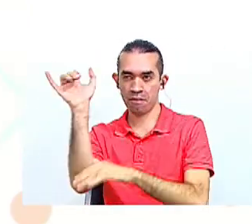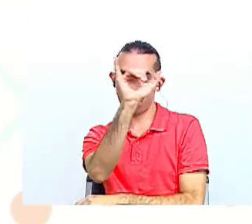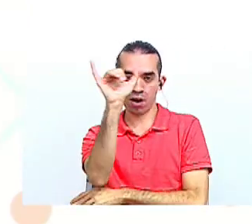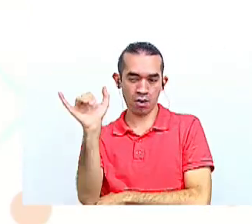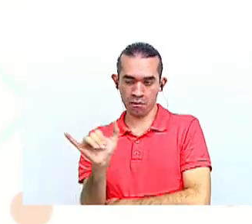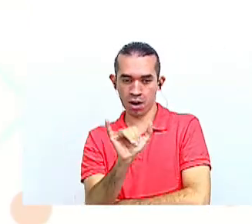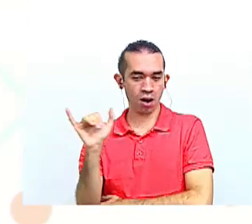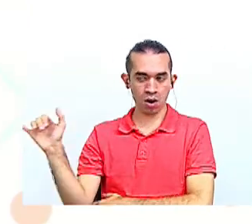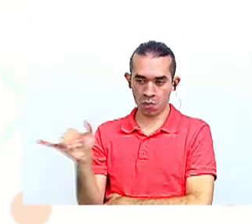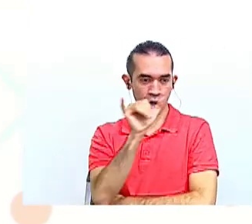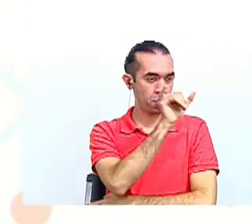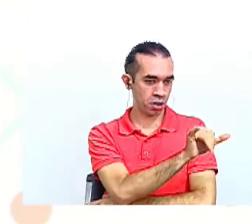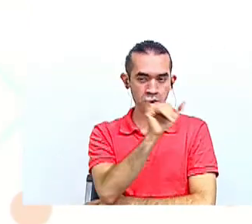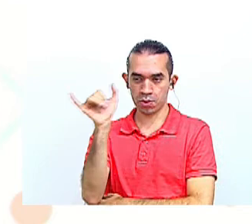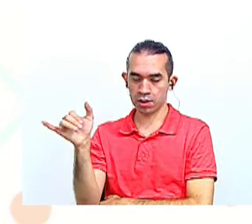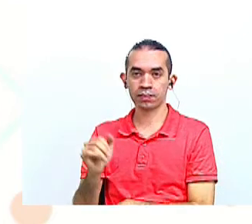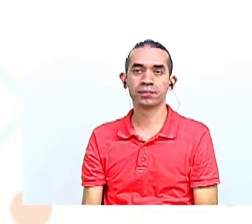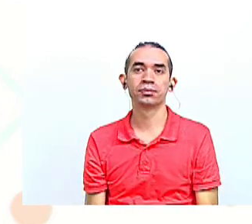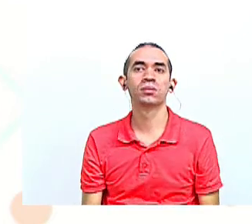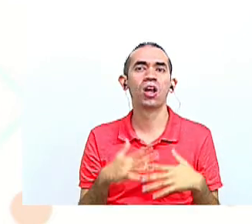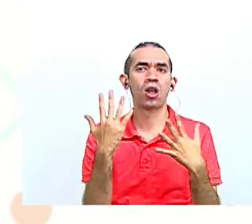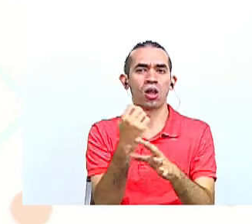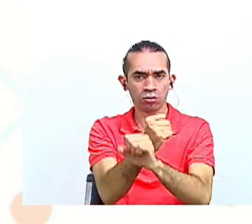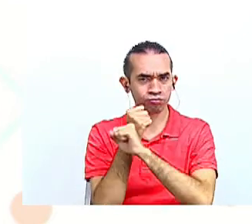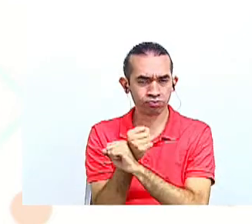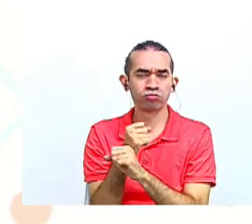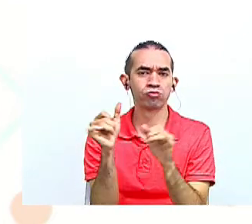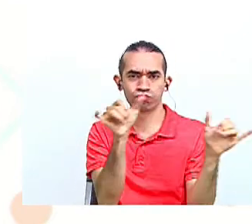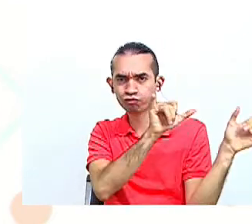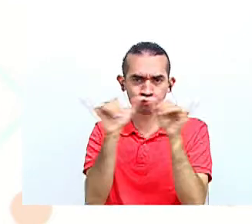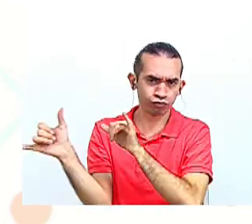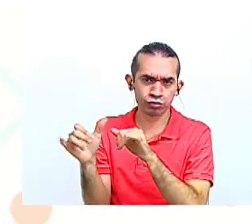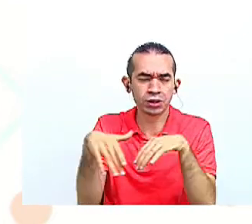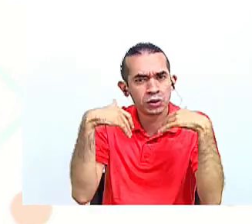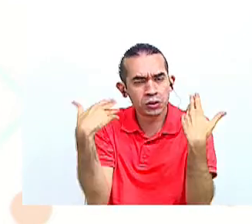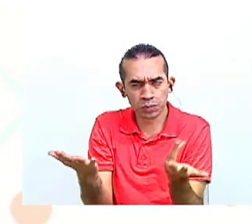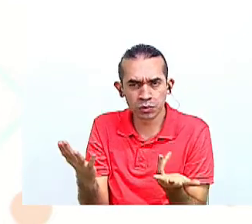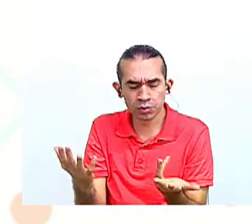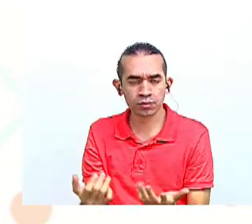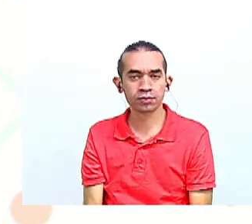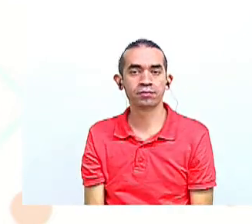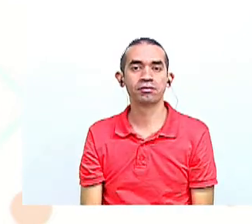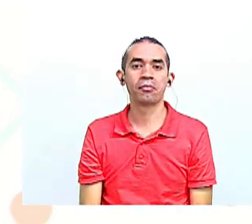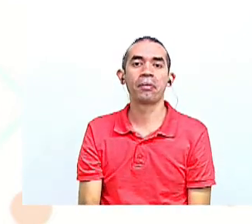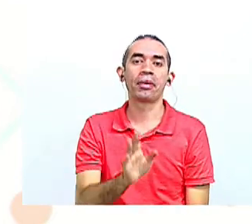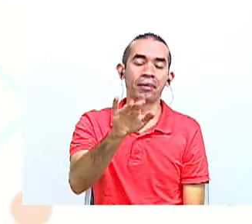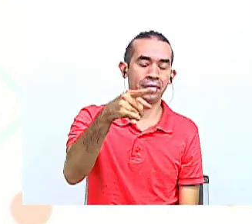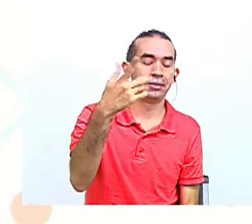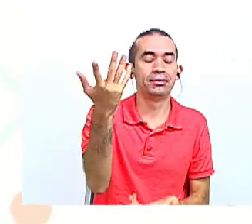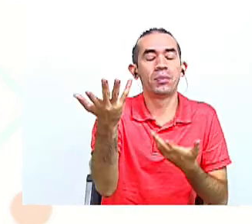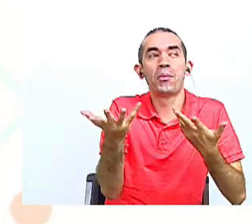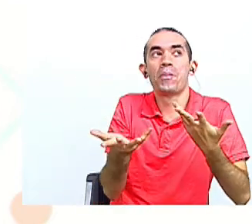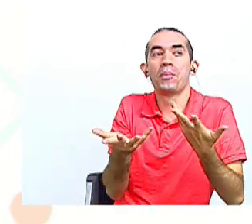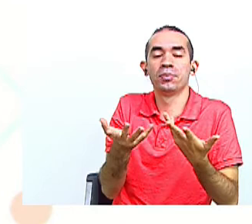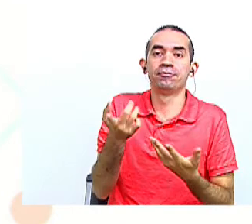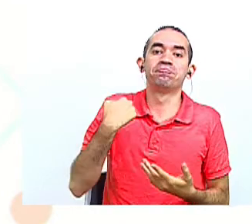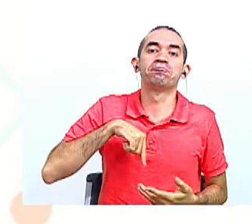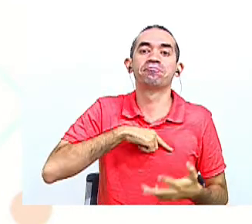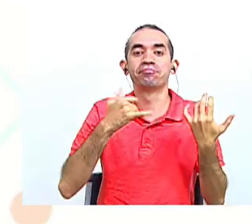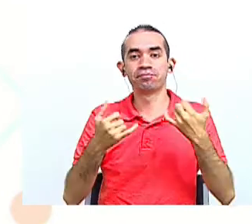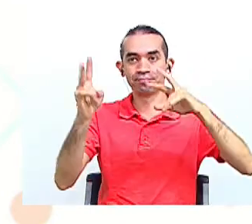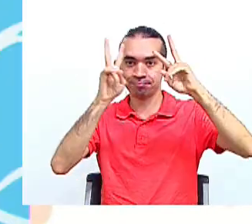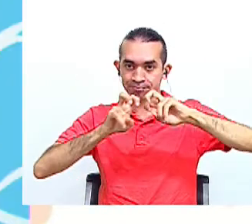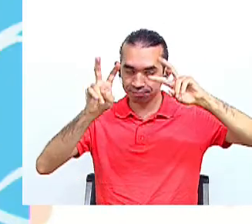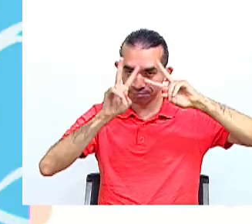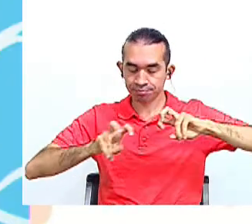Entonces, ¿cómo garantizamos esa congruencia en estas figuras? Para eso vamos a analizar